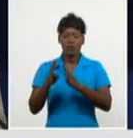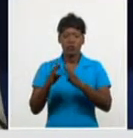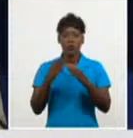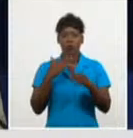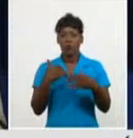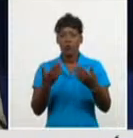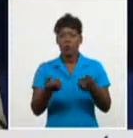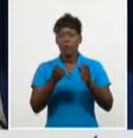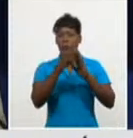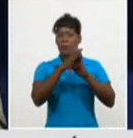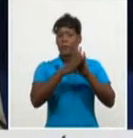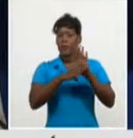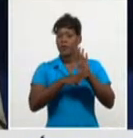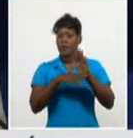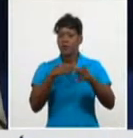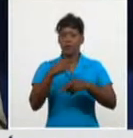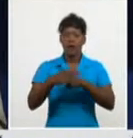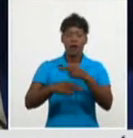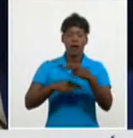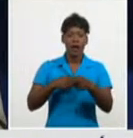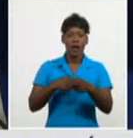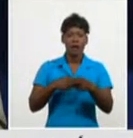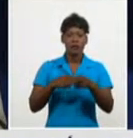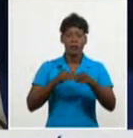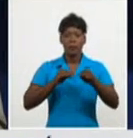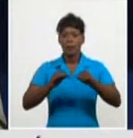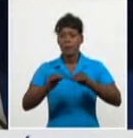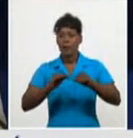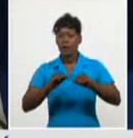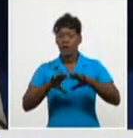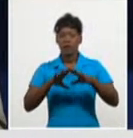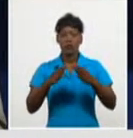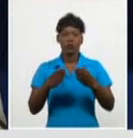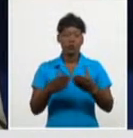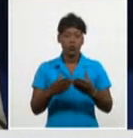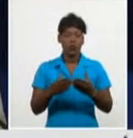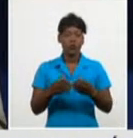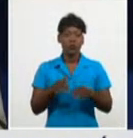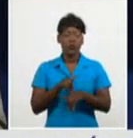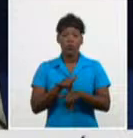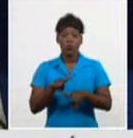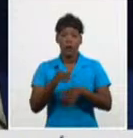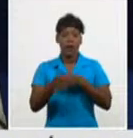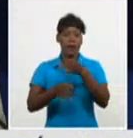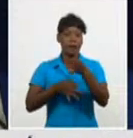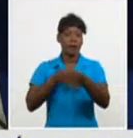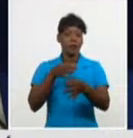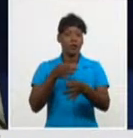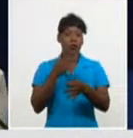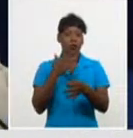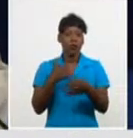ir adoptando, en qué, como también se explicó, va a ser de forma escalonada